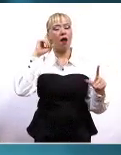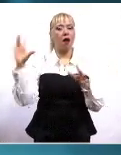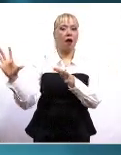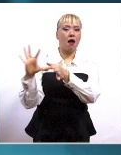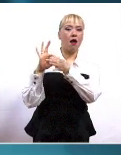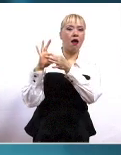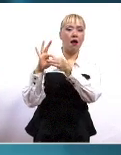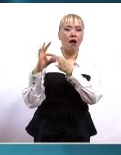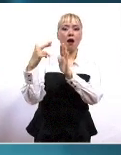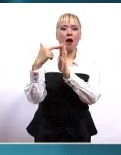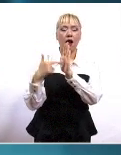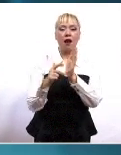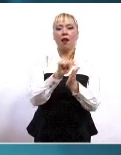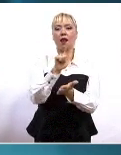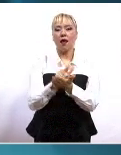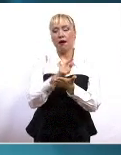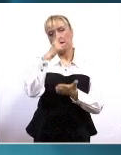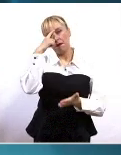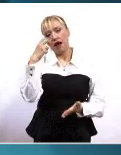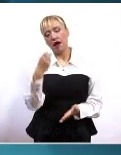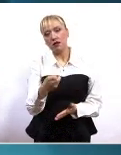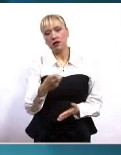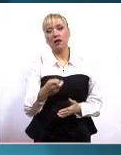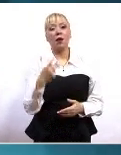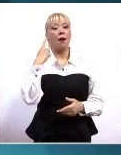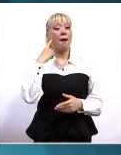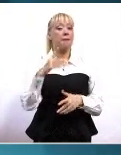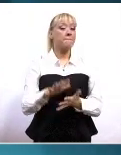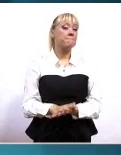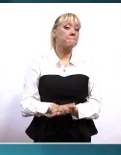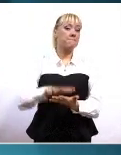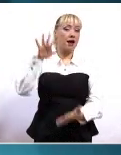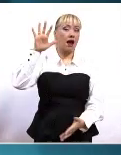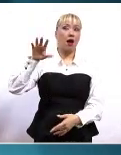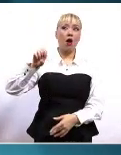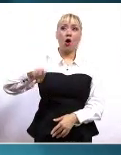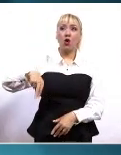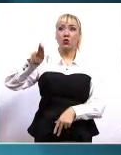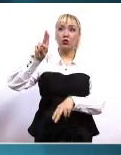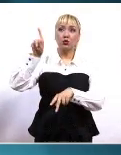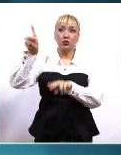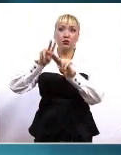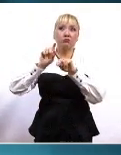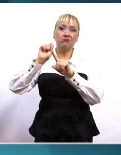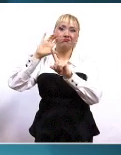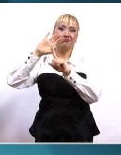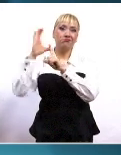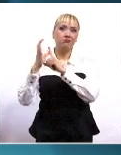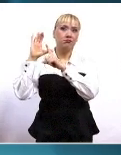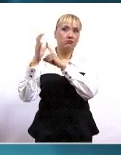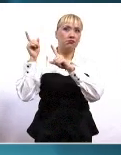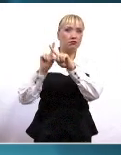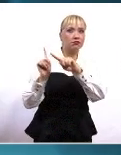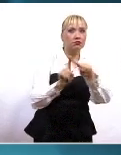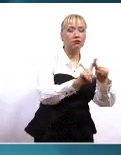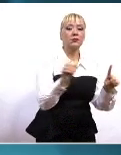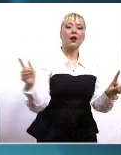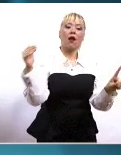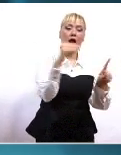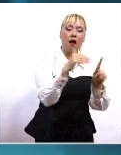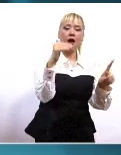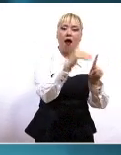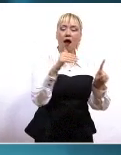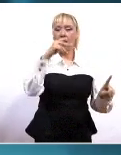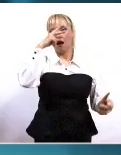y normas que deben aplicar. Agregó que la mayoría de los comités de Naciones Unidas han emitido recomendaciones al Estado mexicano en materia